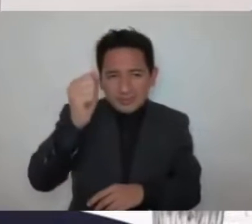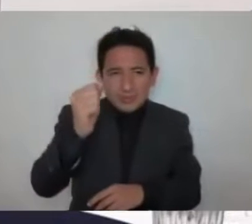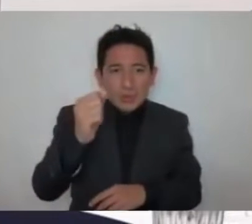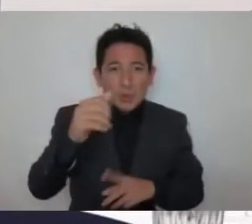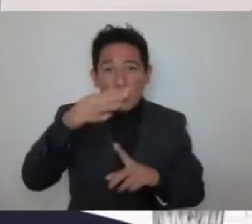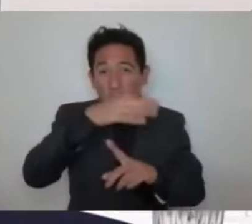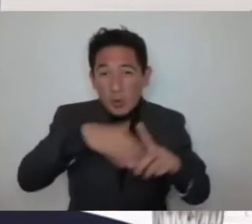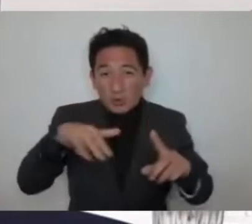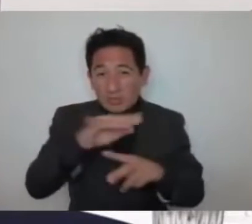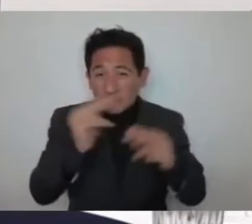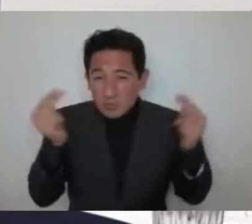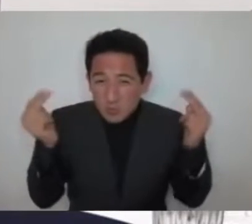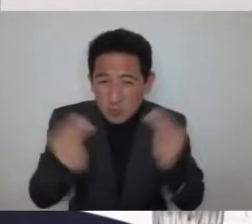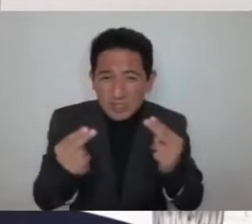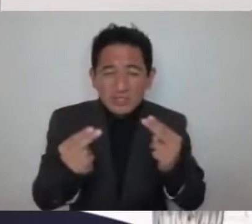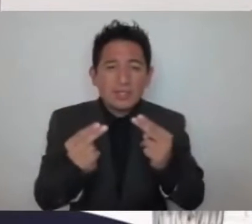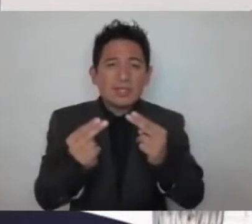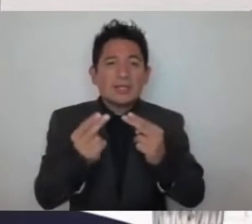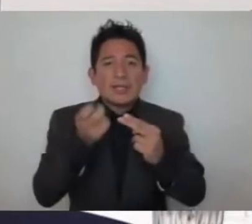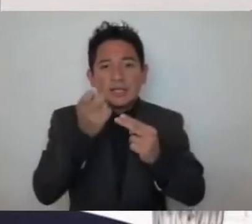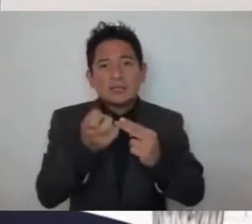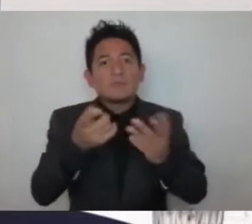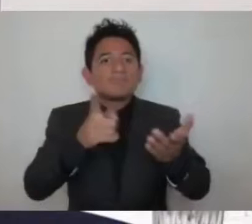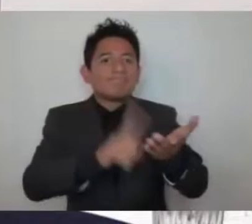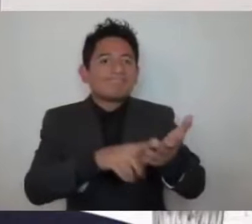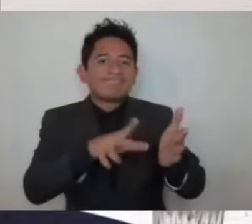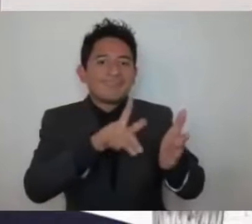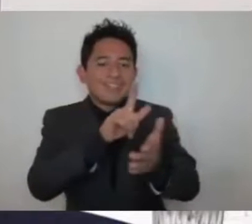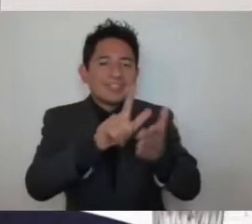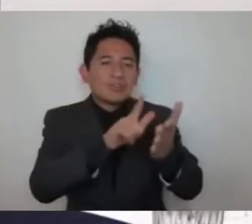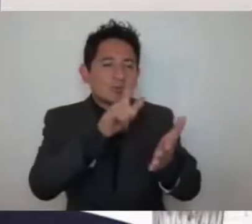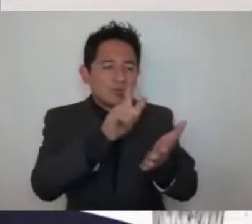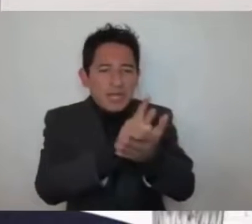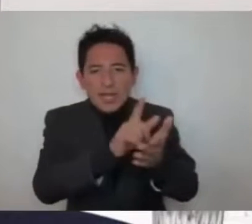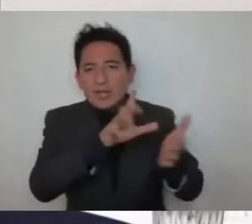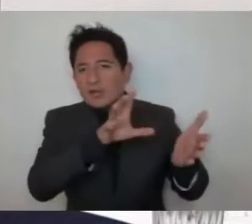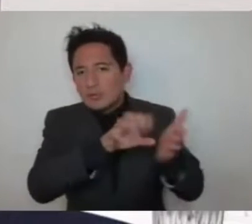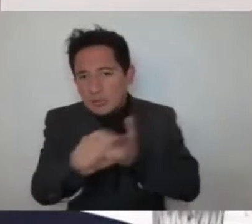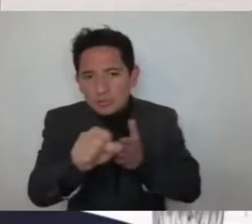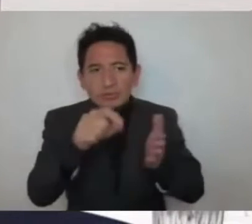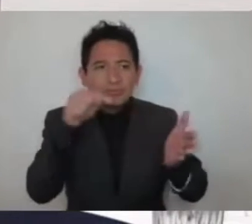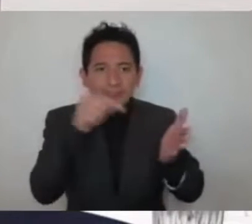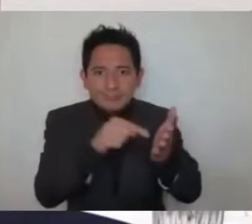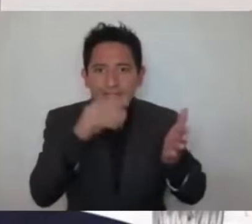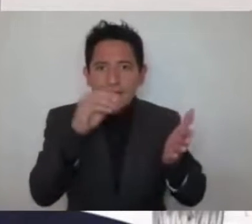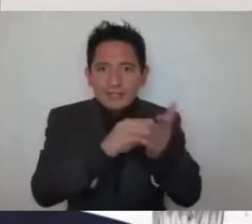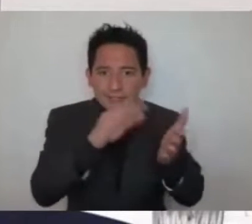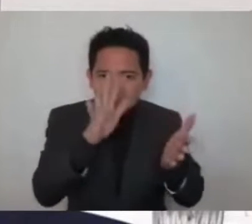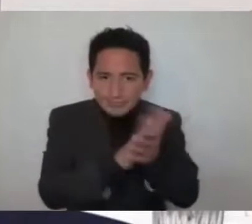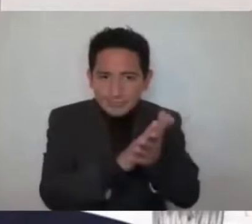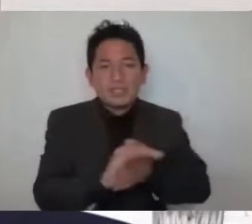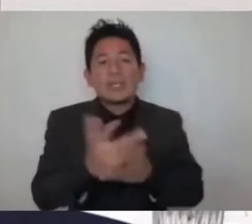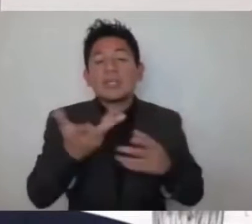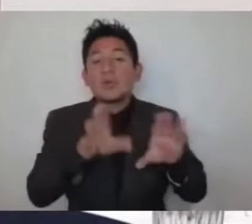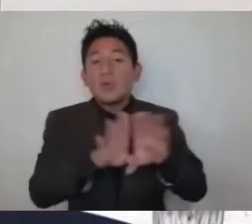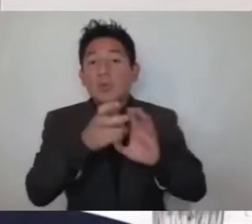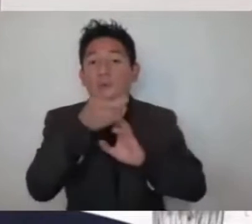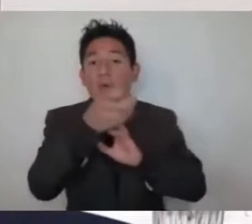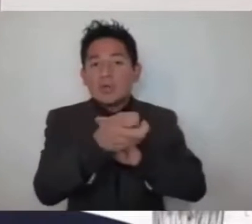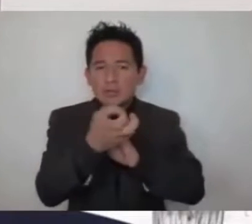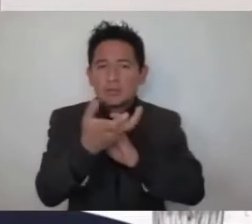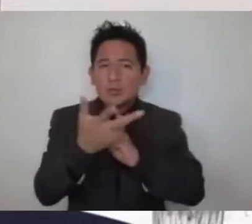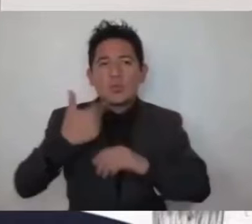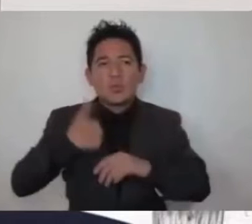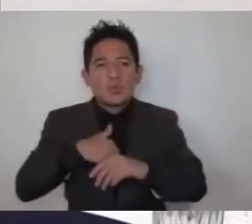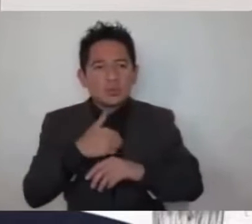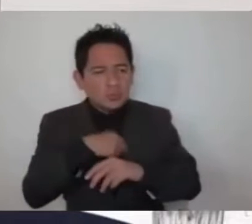la corte sobre el caso urgente Porque además es importante ver como a través de la doctrina jurisprudencial se han puesto límites sobre todo a